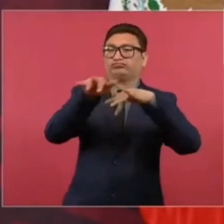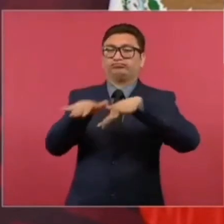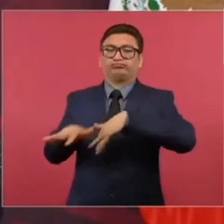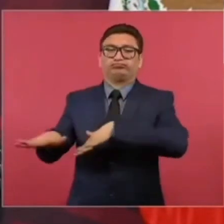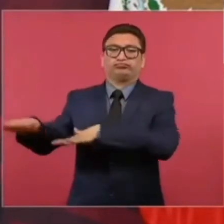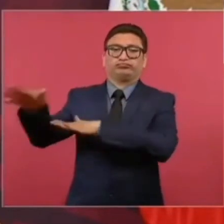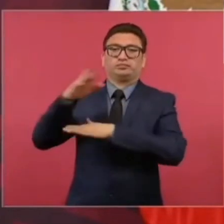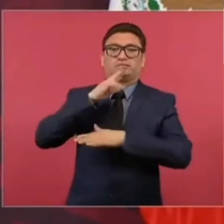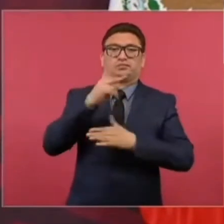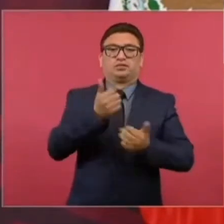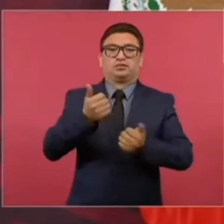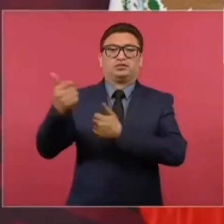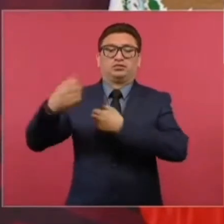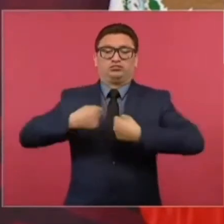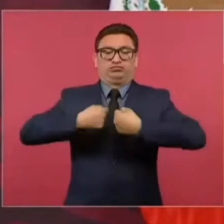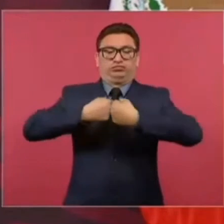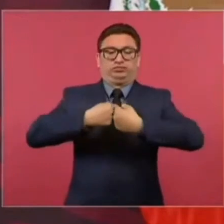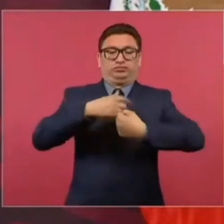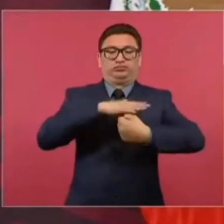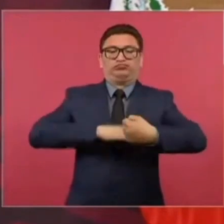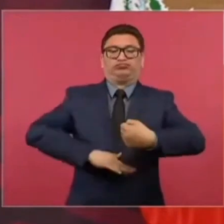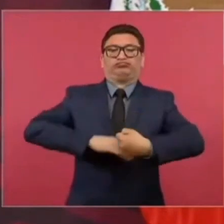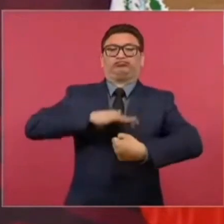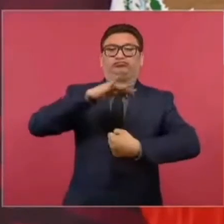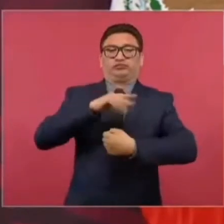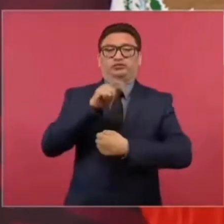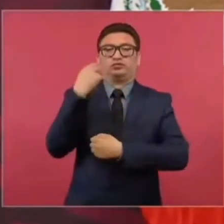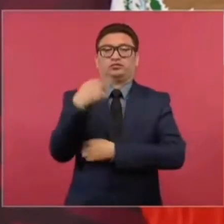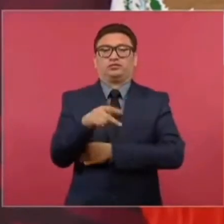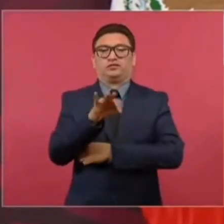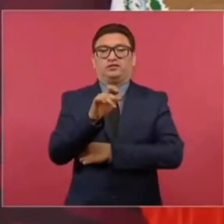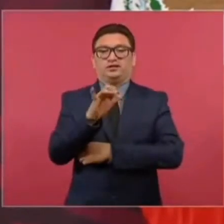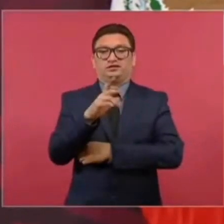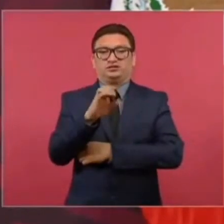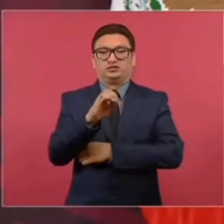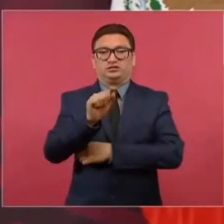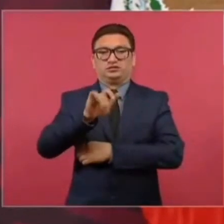de la presa Francisco Zarco, hasta